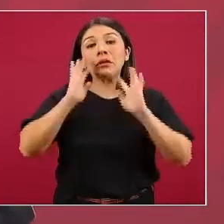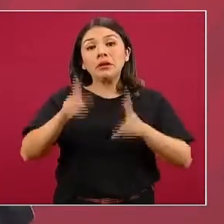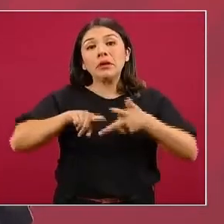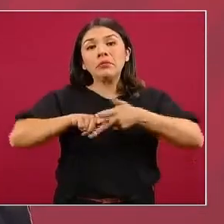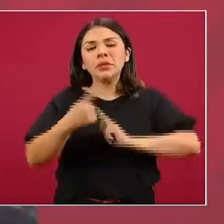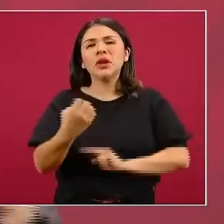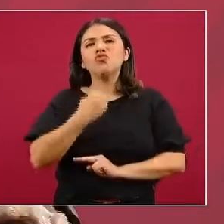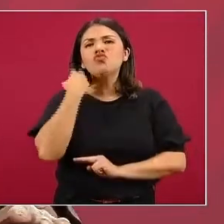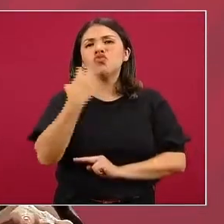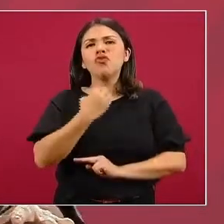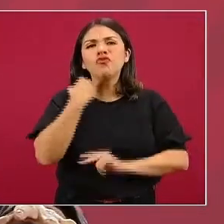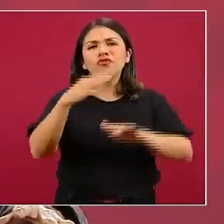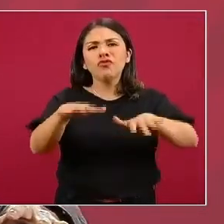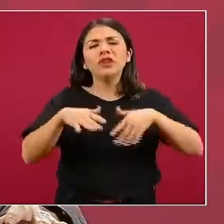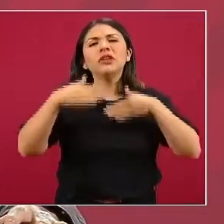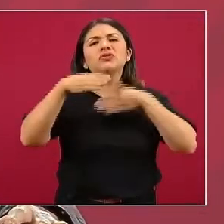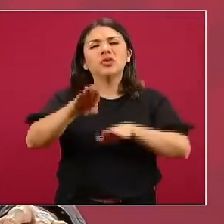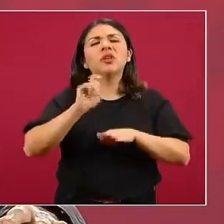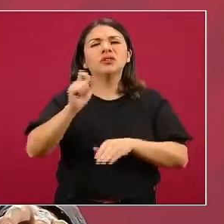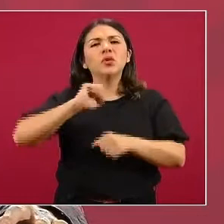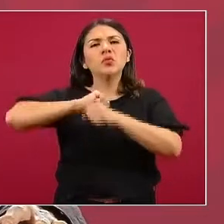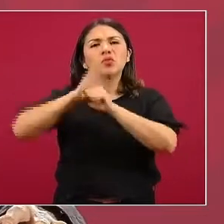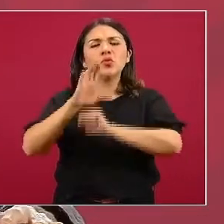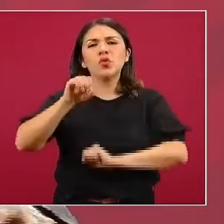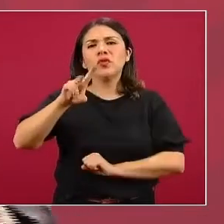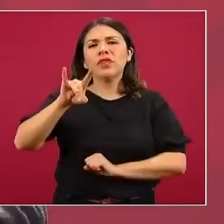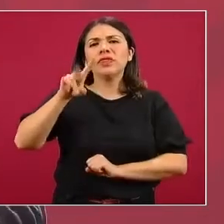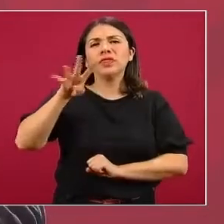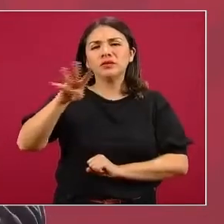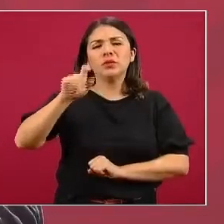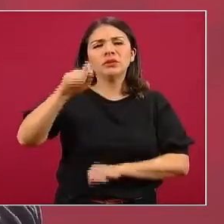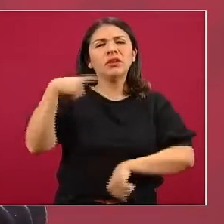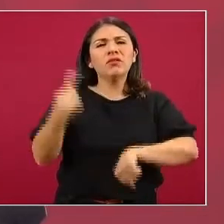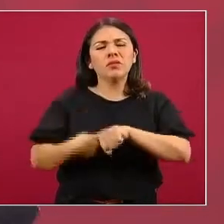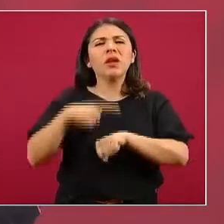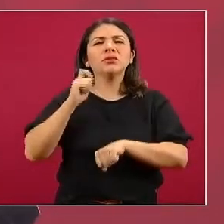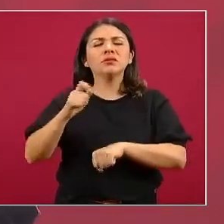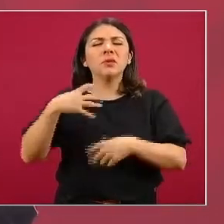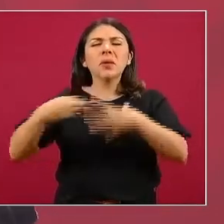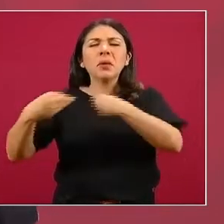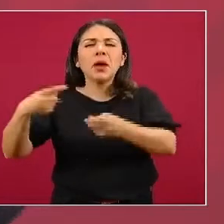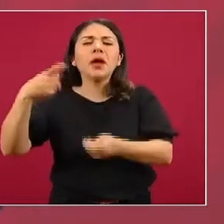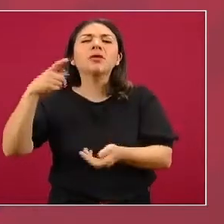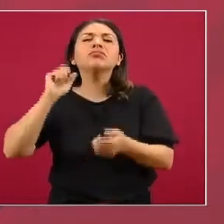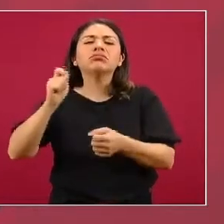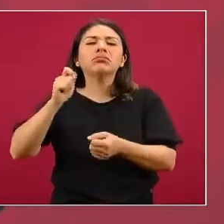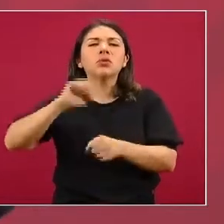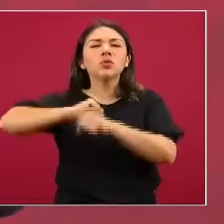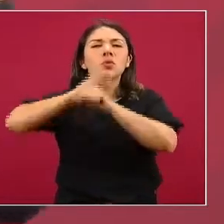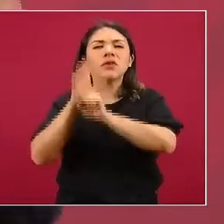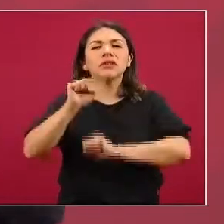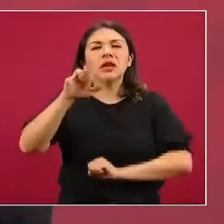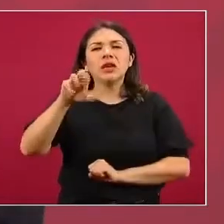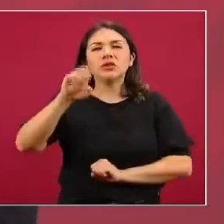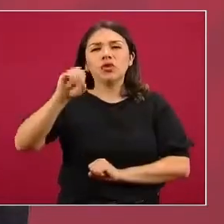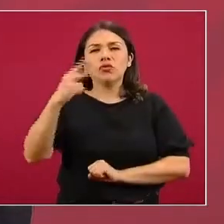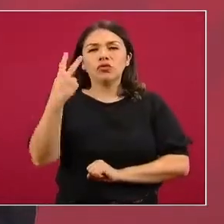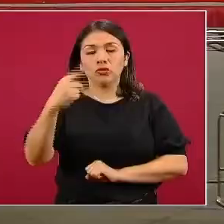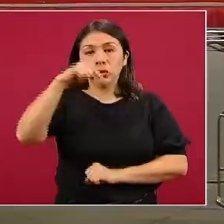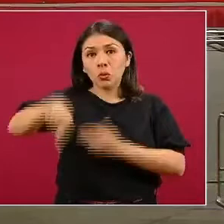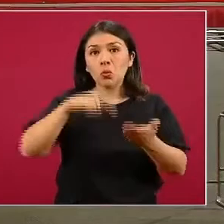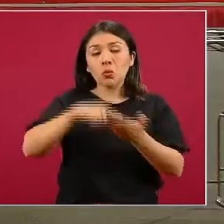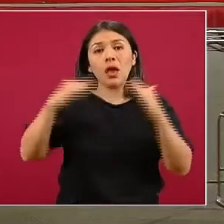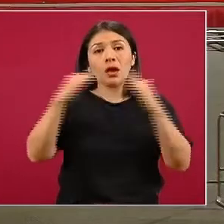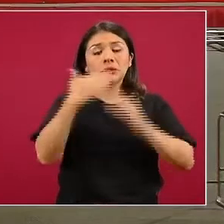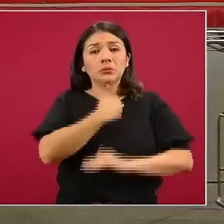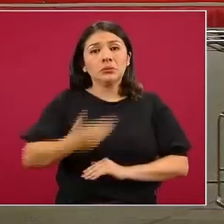conferencia de prensa diaria sobre COVID-19, la pandemia causada por el coronavirus SARS-CoV-2. Estamos en el Palacio